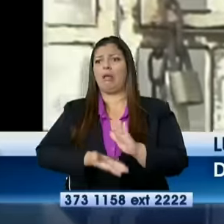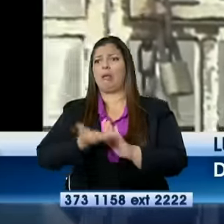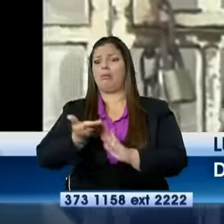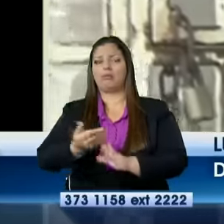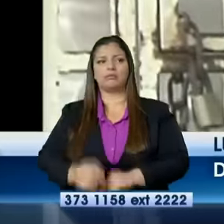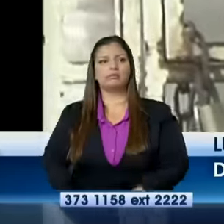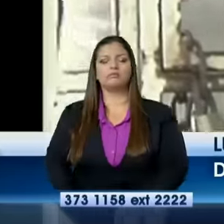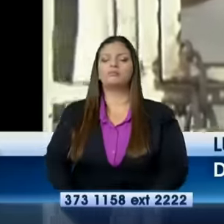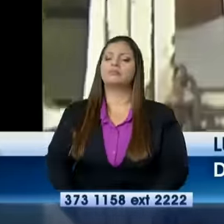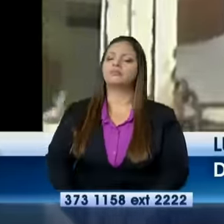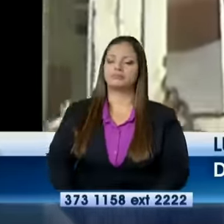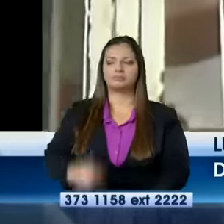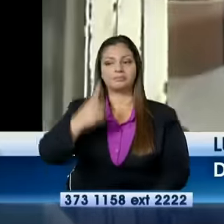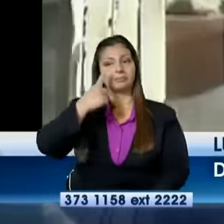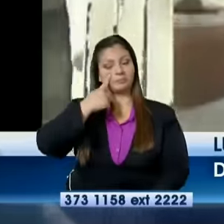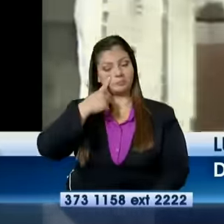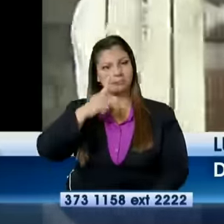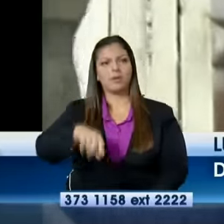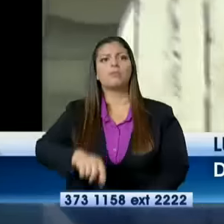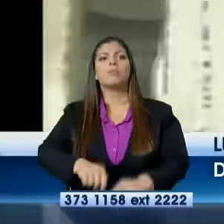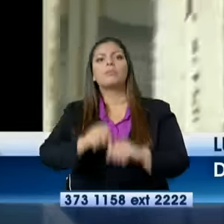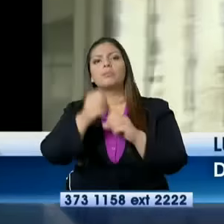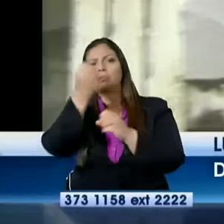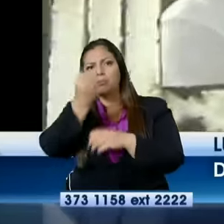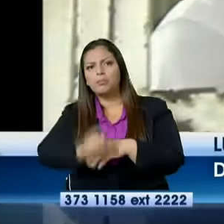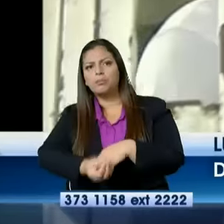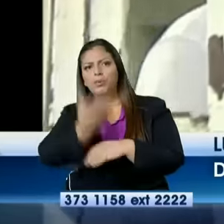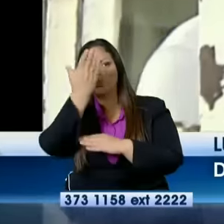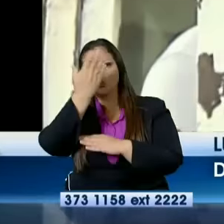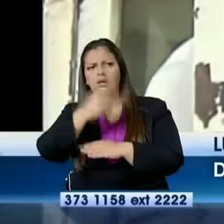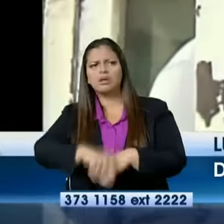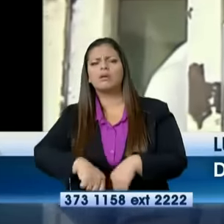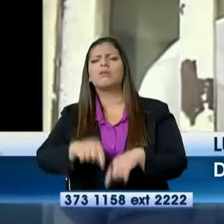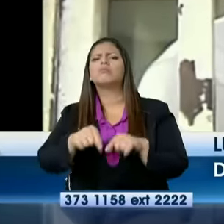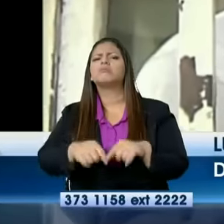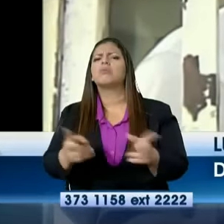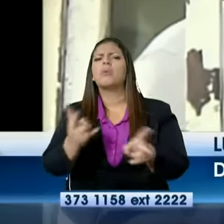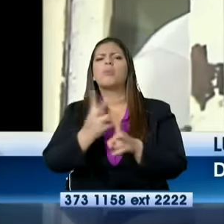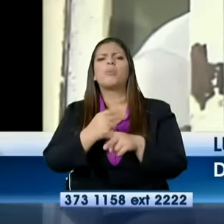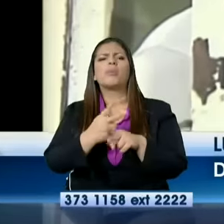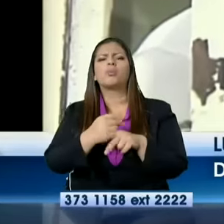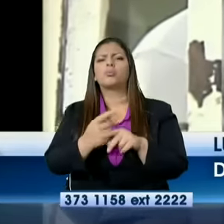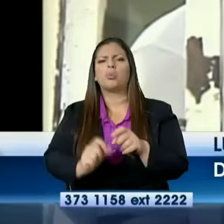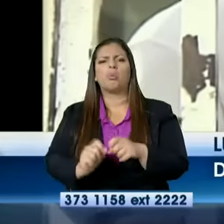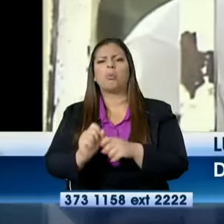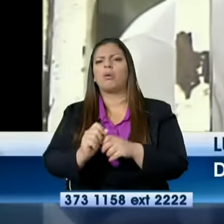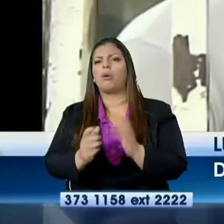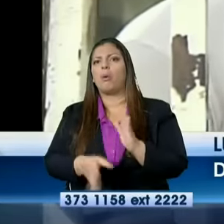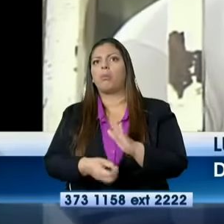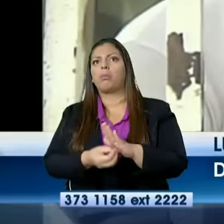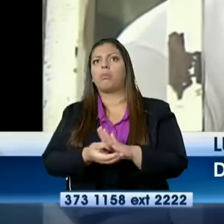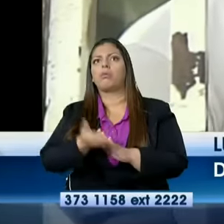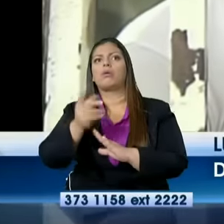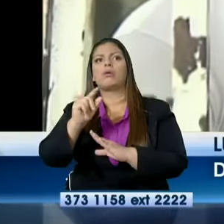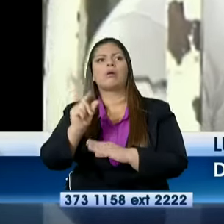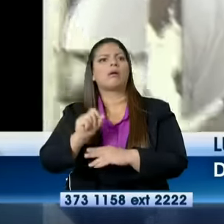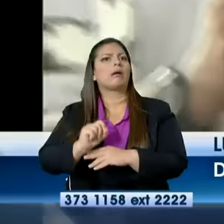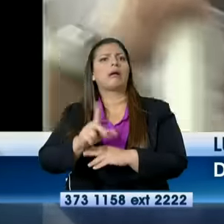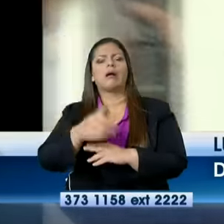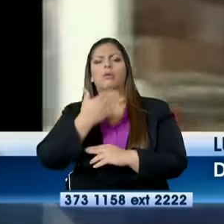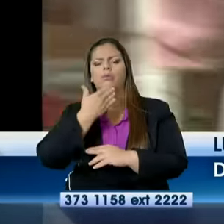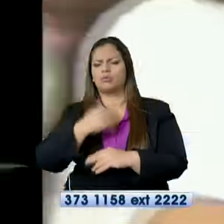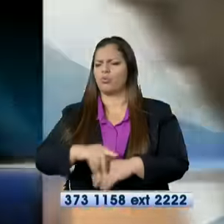subido? No, bueno, han bajado. ¿También han bajado? Sí. ¿Qué tipo de productos? Por ejemplo, los quesos, los huevos, han